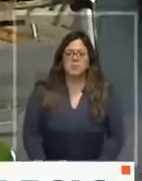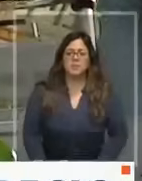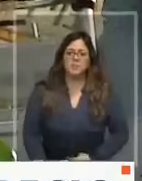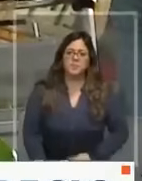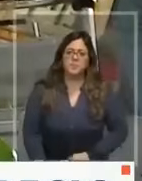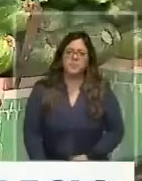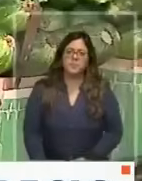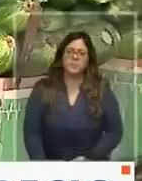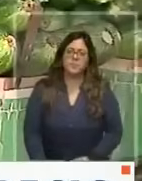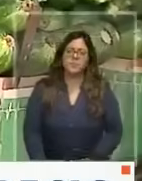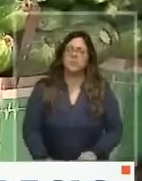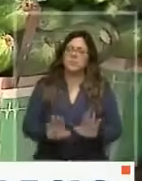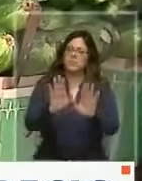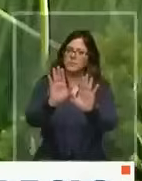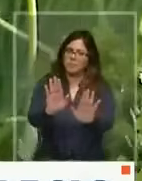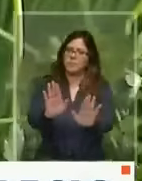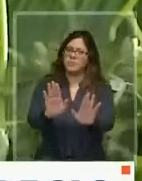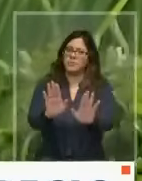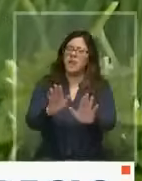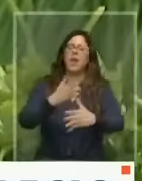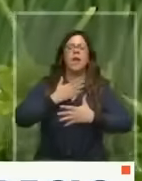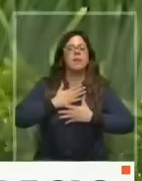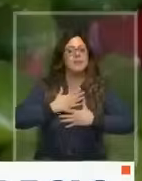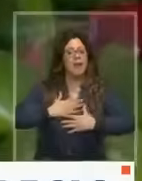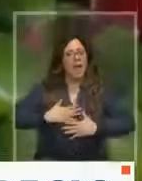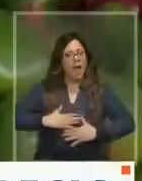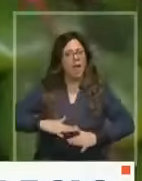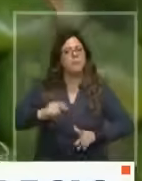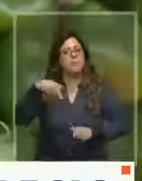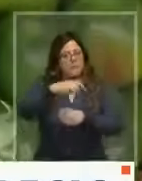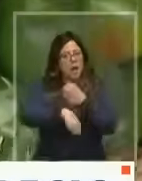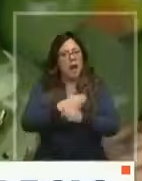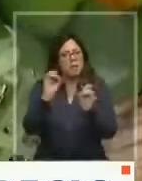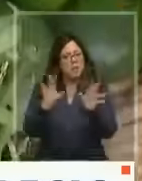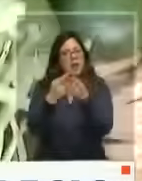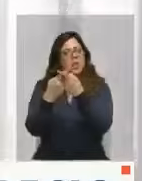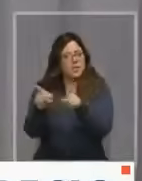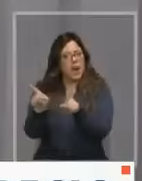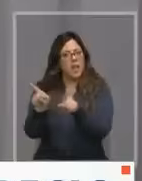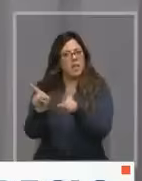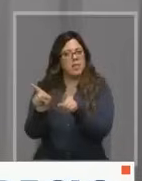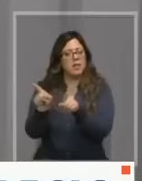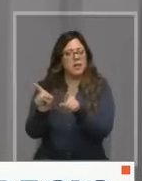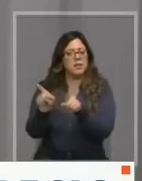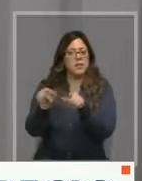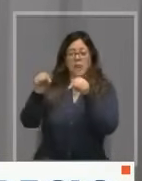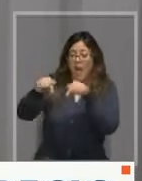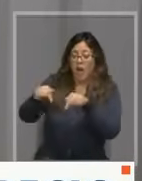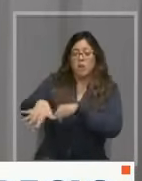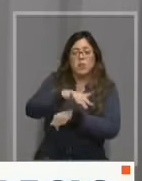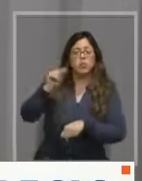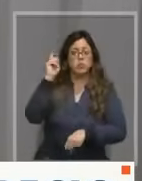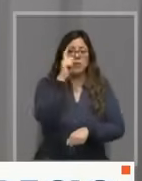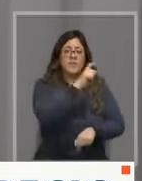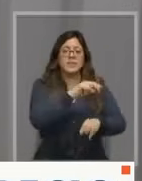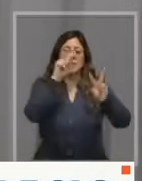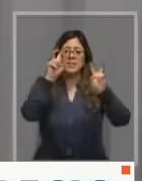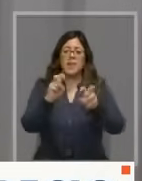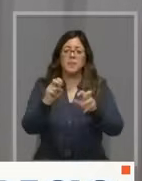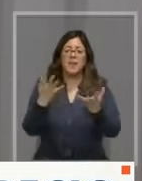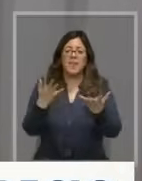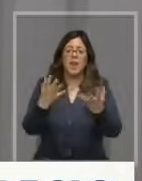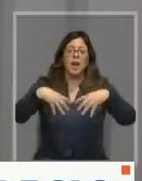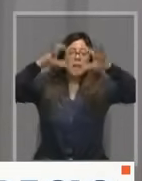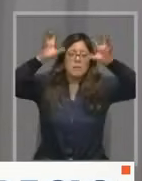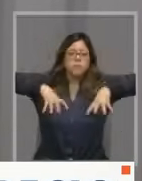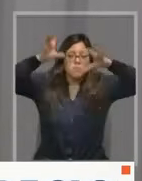No se entusiasme tan rápido porque este año podría ser distinto a otros. Estamos en una etapa bastante difícil porque con los excesos, los